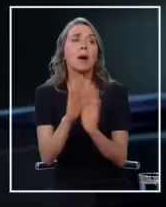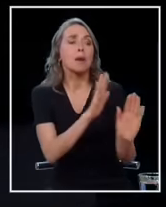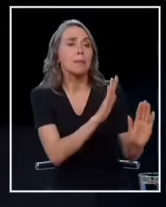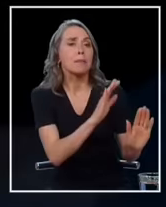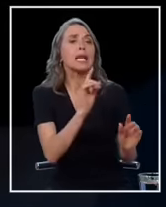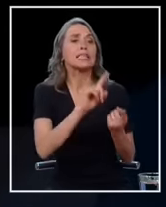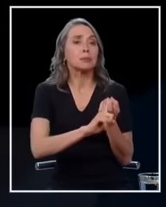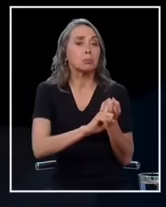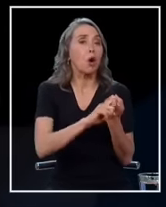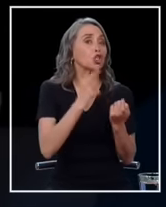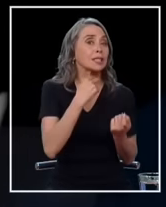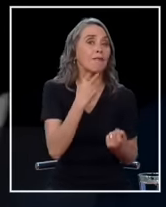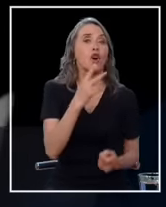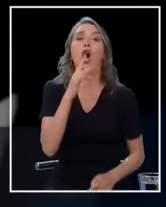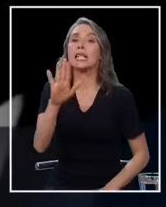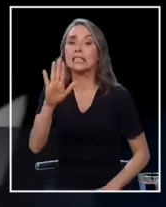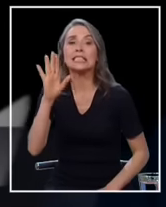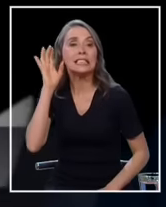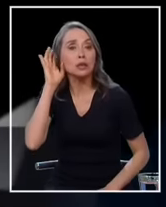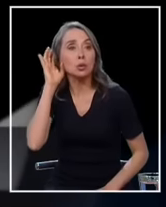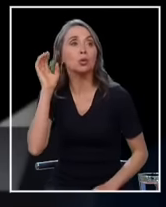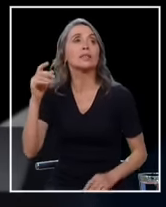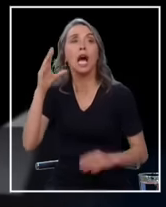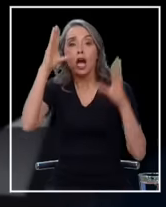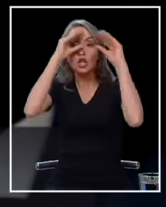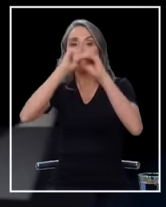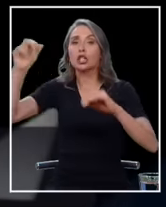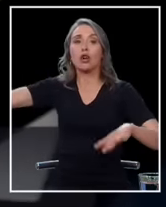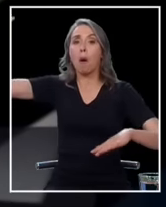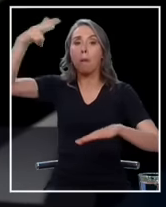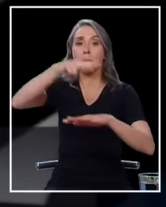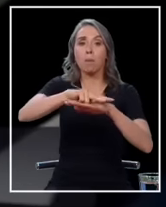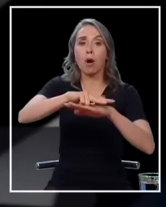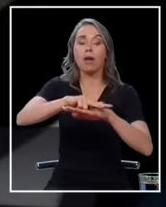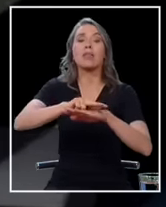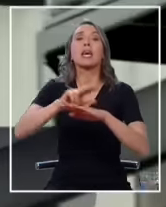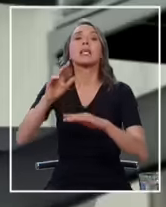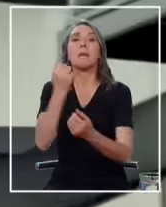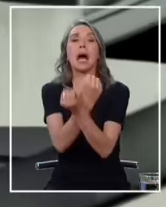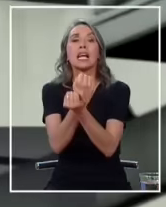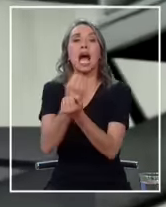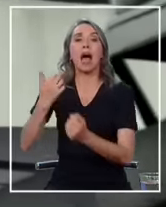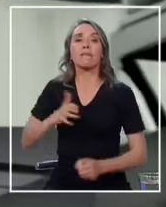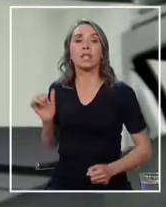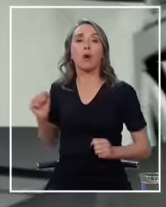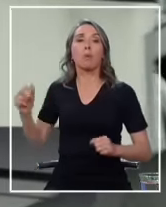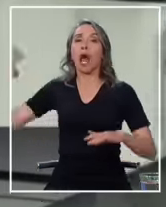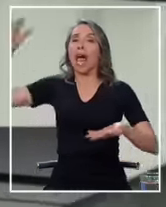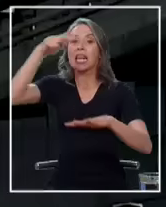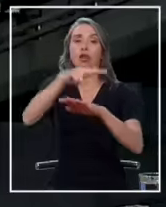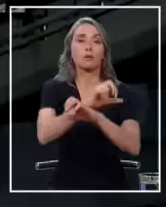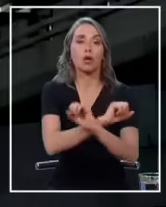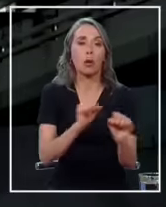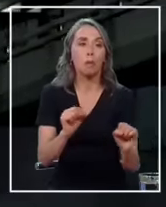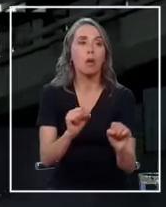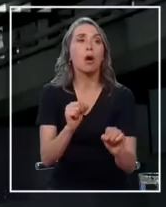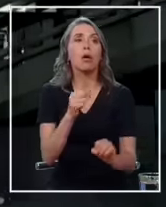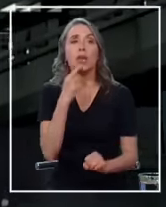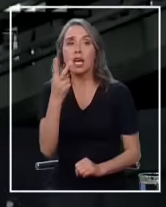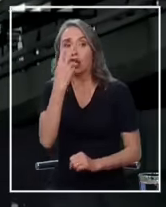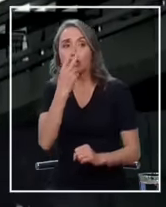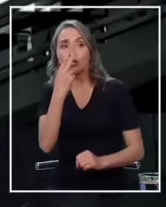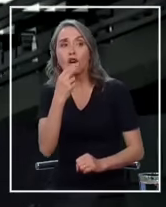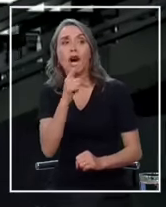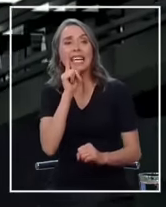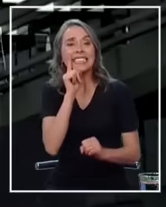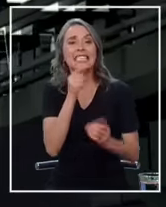mira, escúchame algo. El helicóptero no puede volar en la noche, solamente pueden volar las fuerzas de orden, así que helicóptero por ahora no. ¿Él está